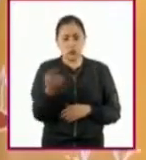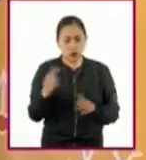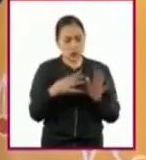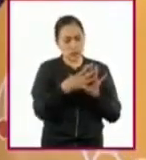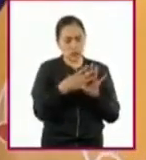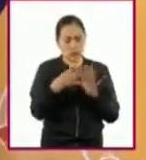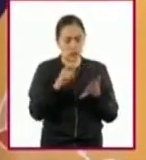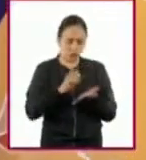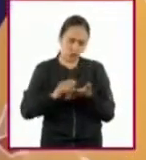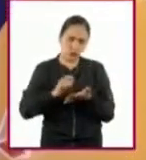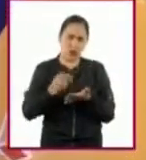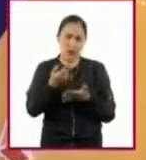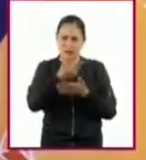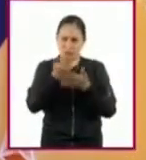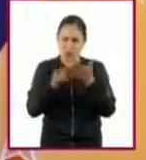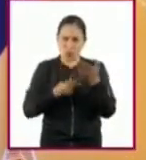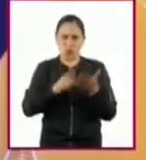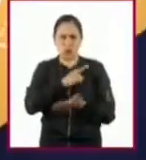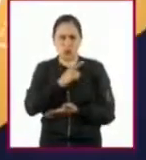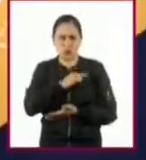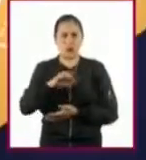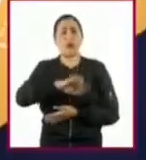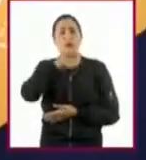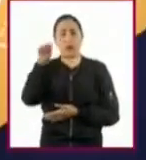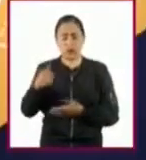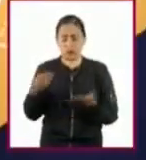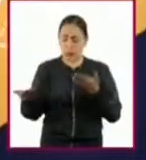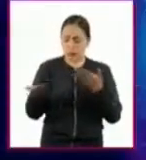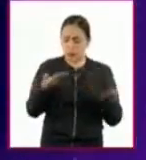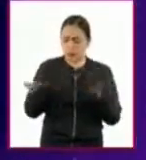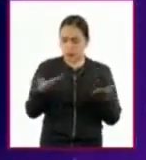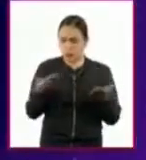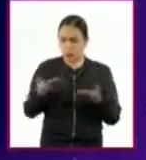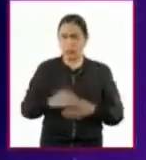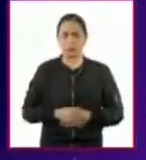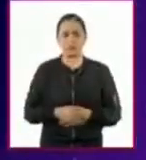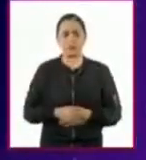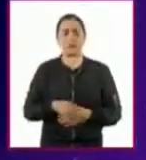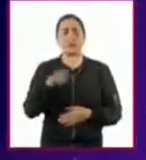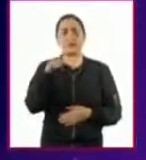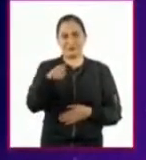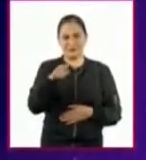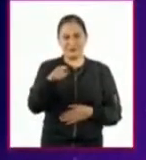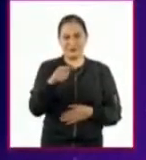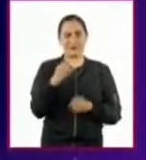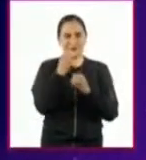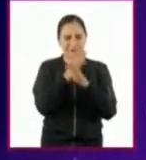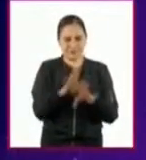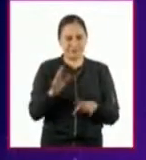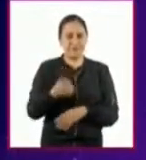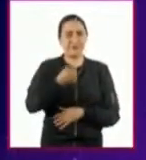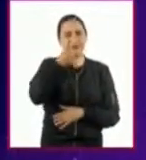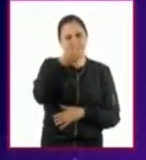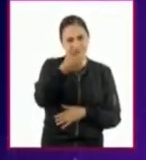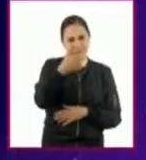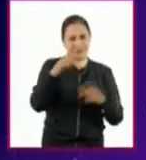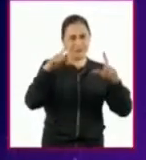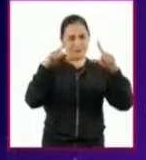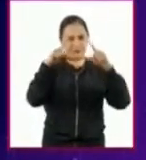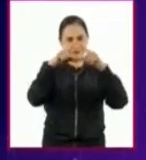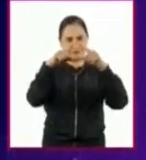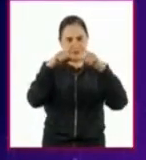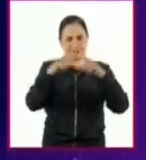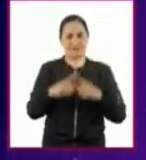con otras figuras para ver qué sucede. En el telegrama tenemos la información para trazar 6 triángulos. En todos los